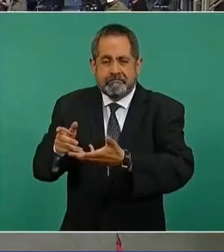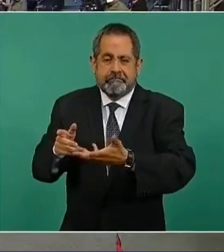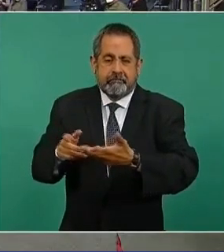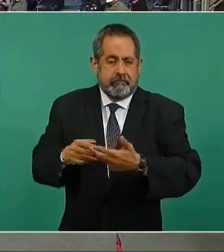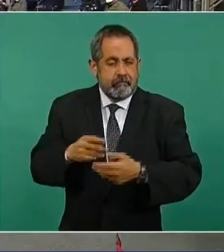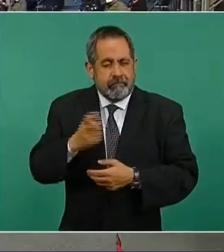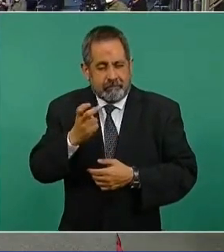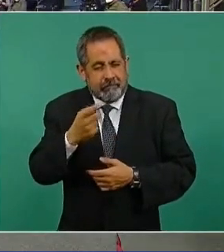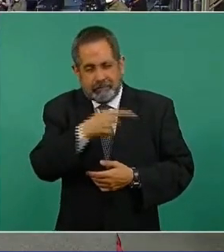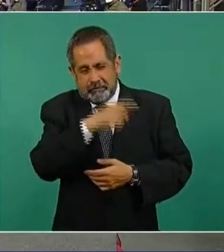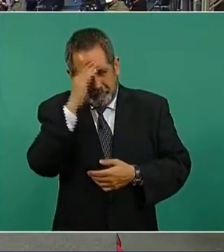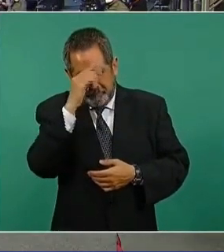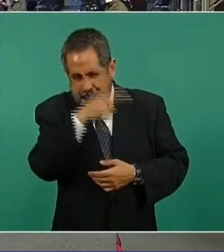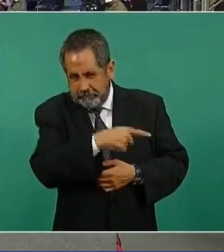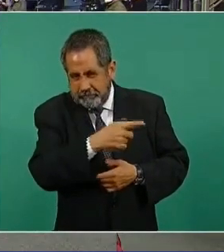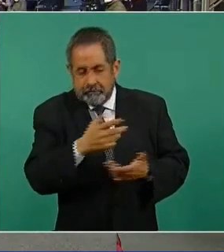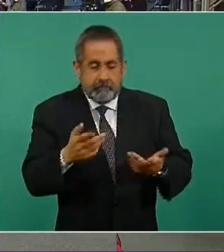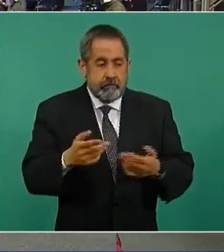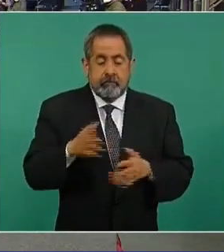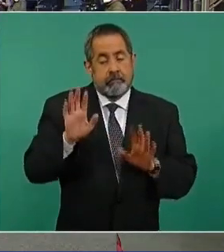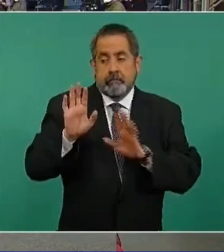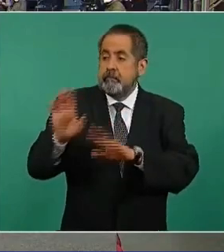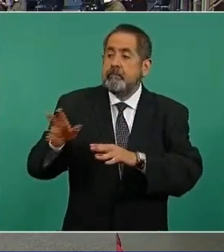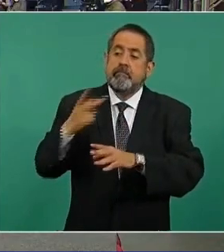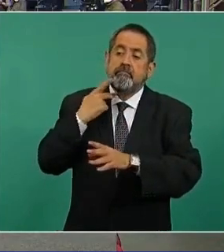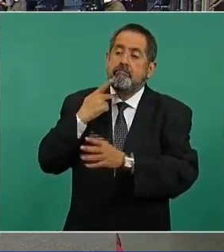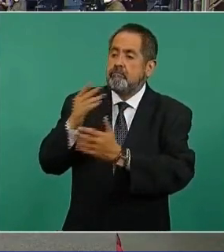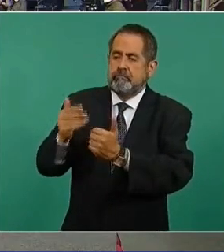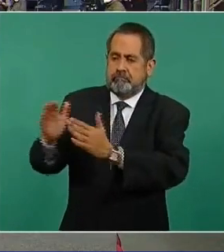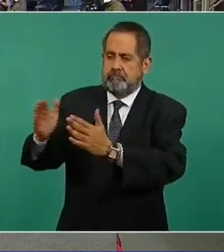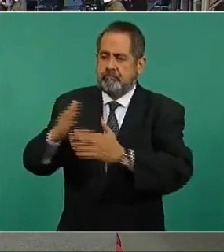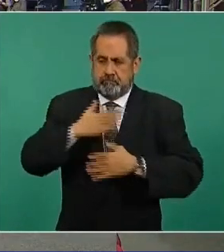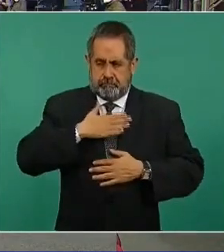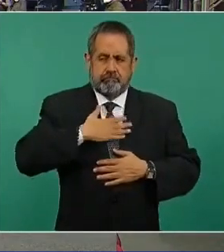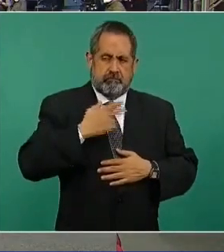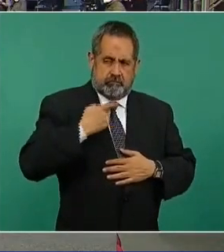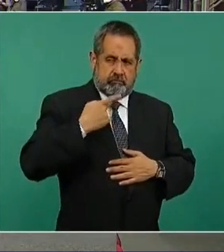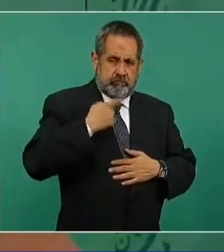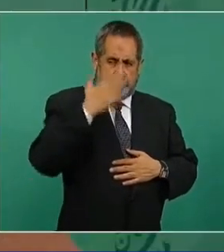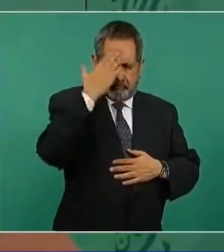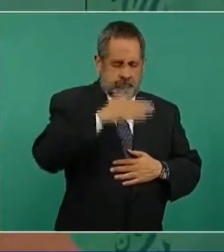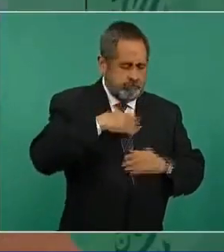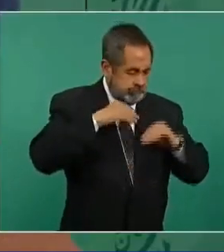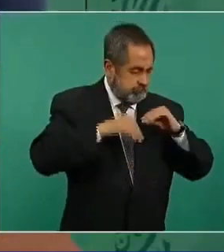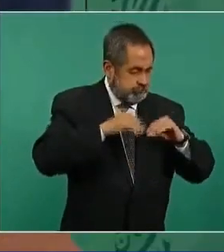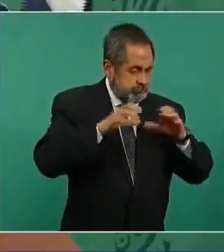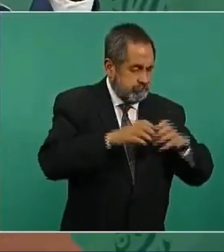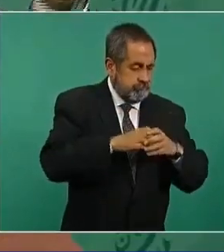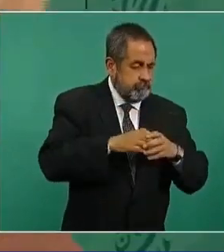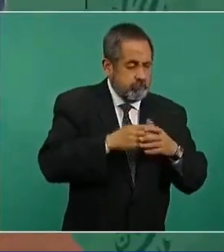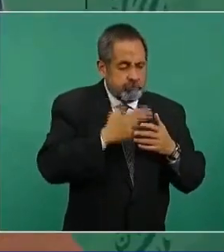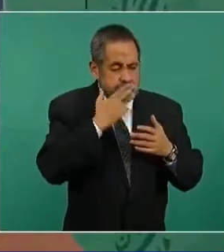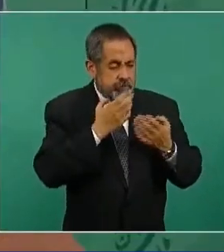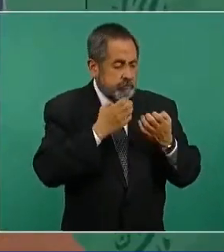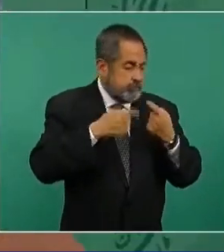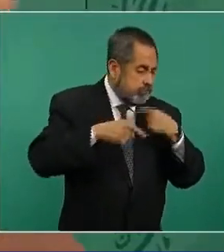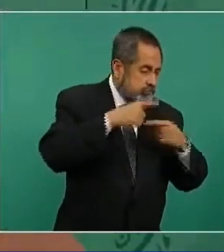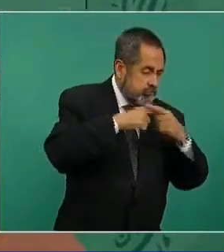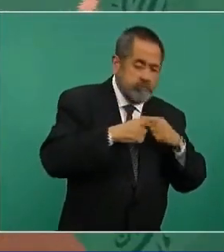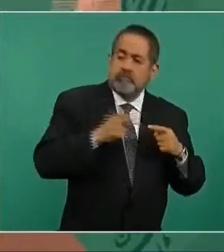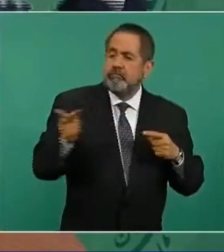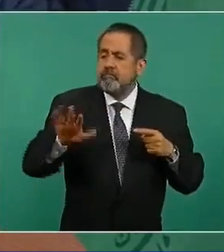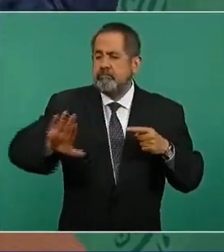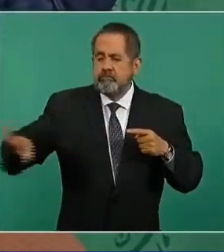que por eso la política es asunto de los políticos y la ecología es asunto de los ecologistas y